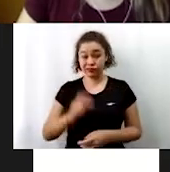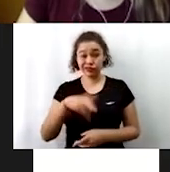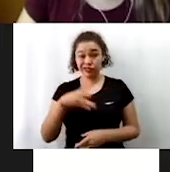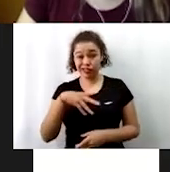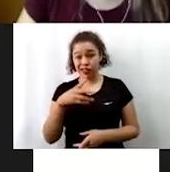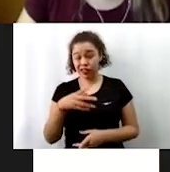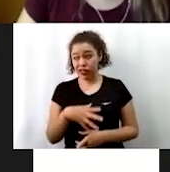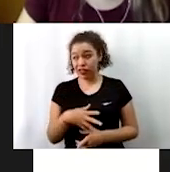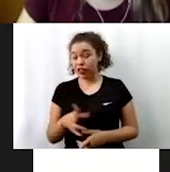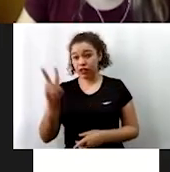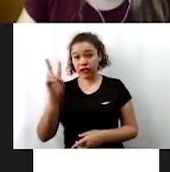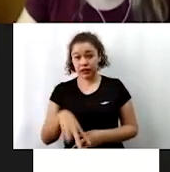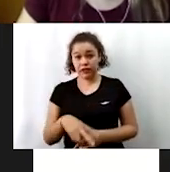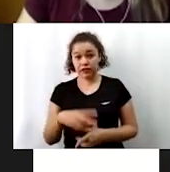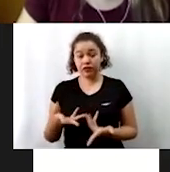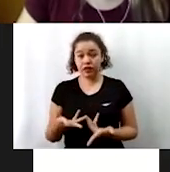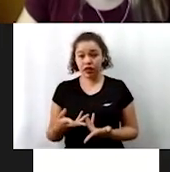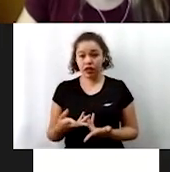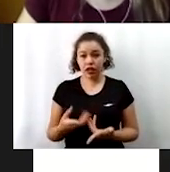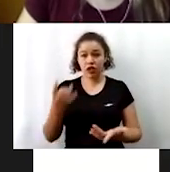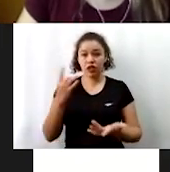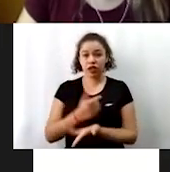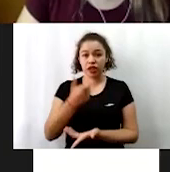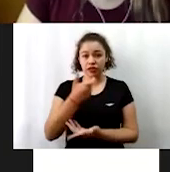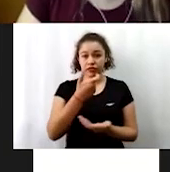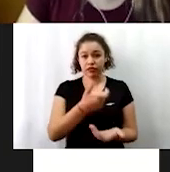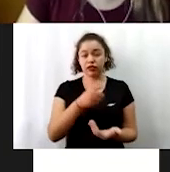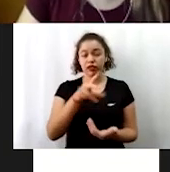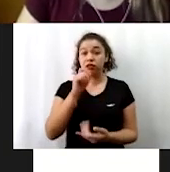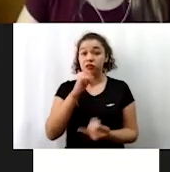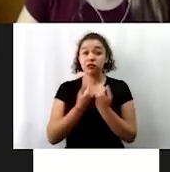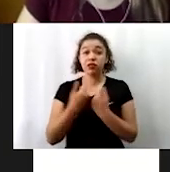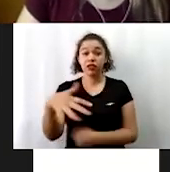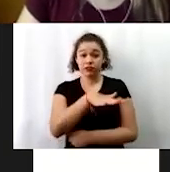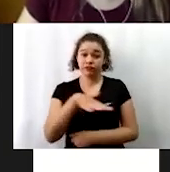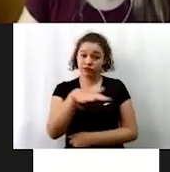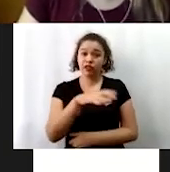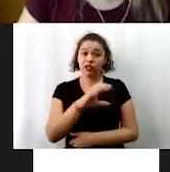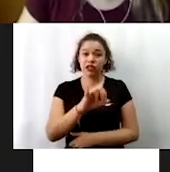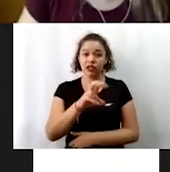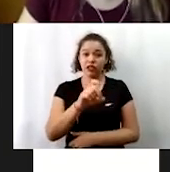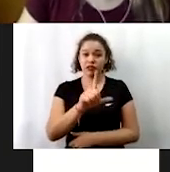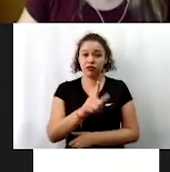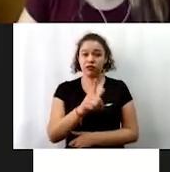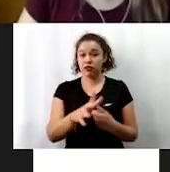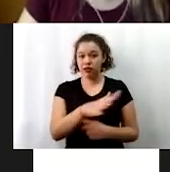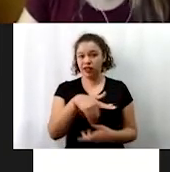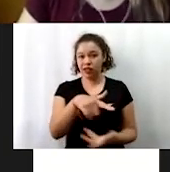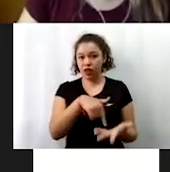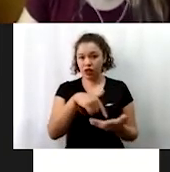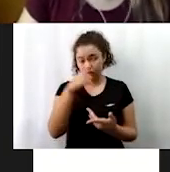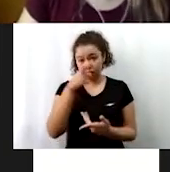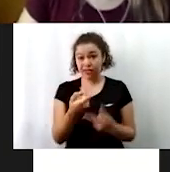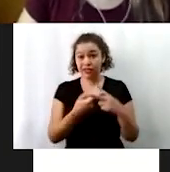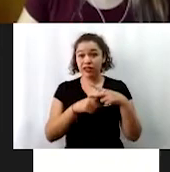golpes que le han dado, no solo presupuestalmente, sino también de espacios a la sociedad civil. Totalmente de acuerdo, sí, partiendo de ahí,